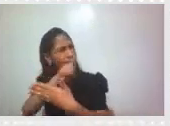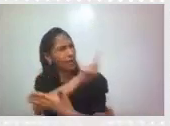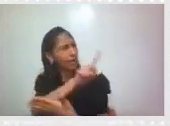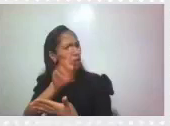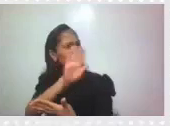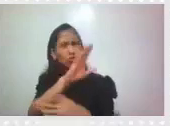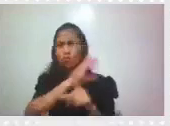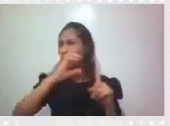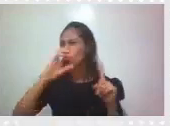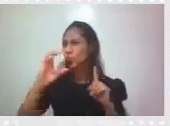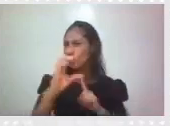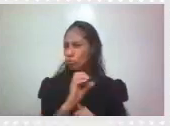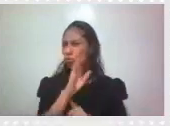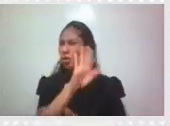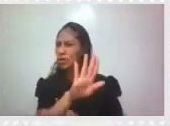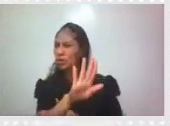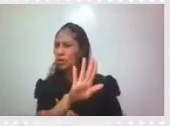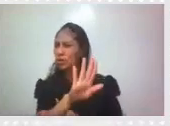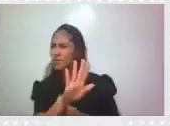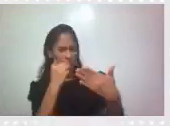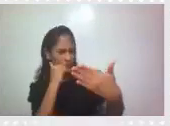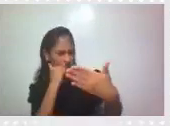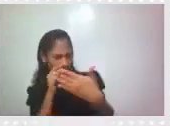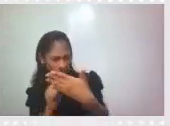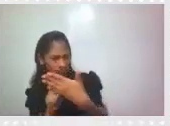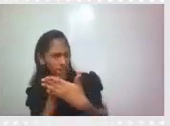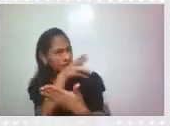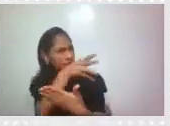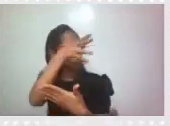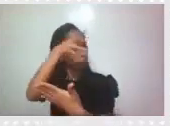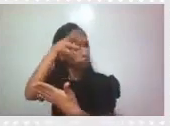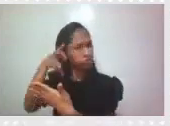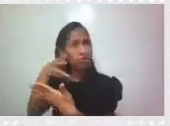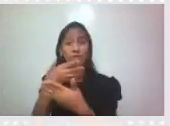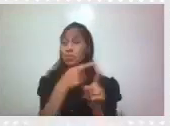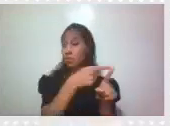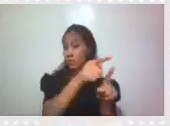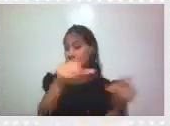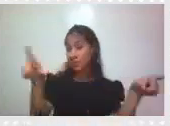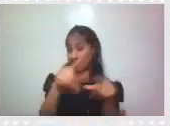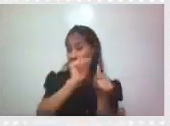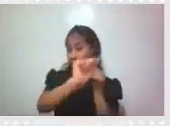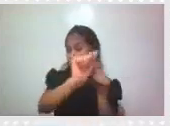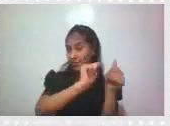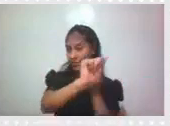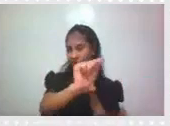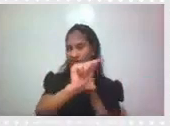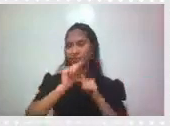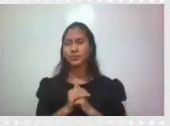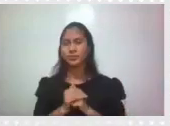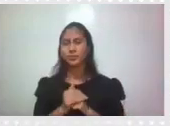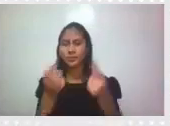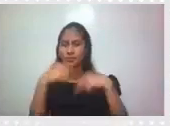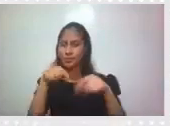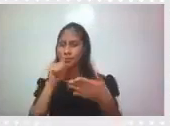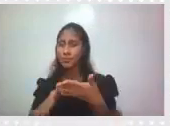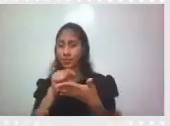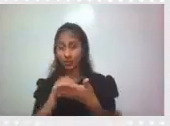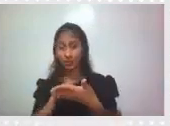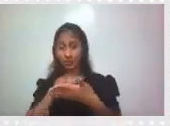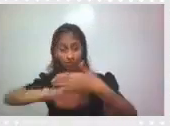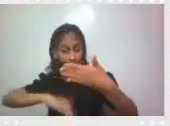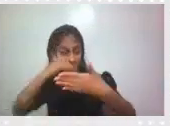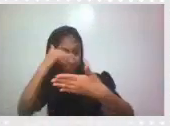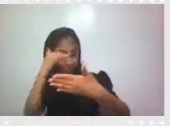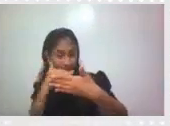diversas, entre los que están evidentemente los pueblos indígenas y otras poblaciones. Esta herramienta